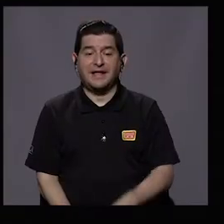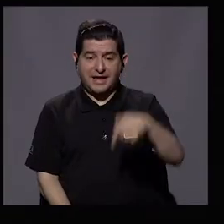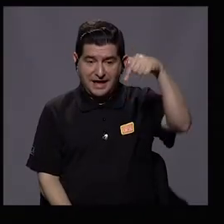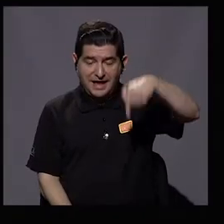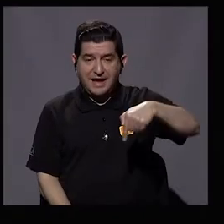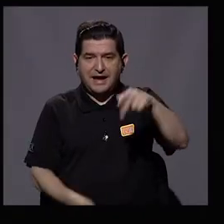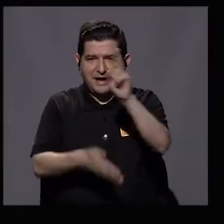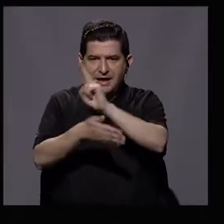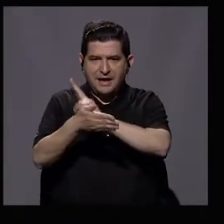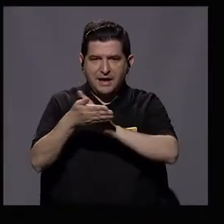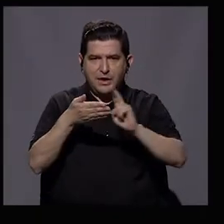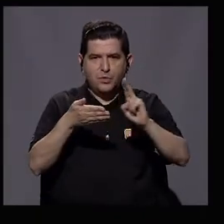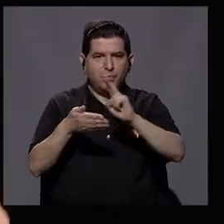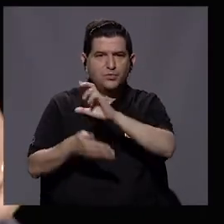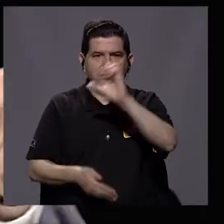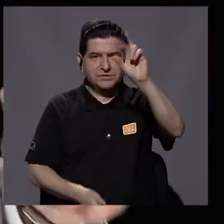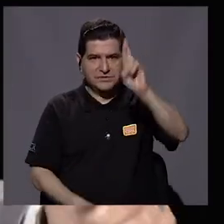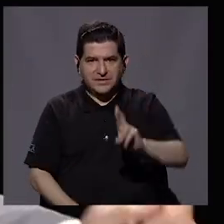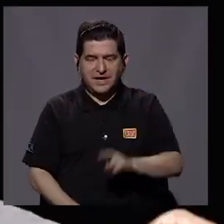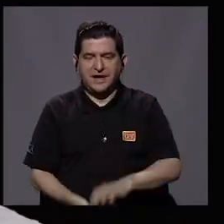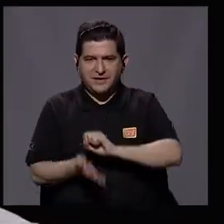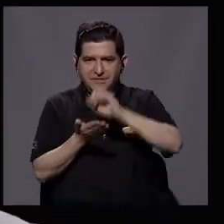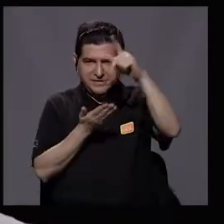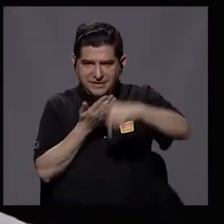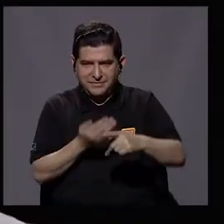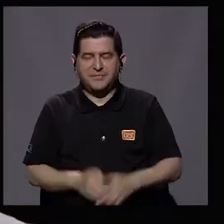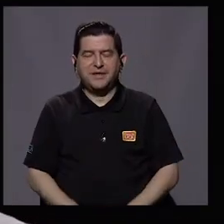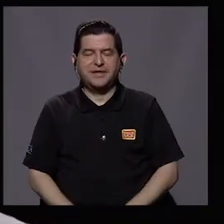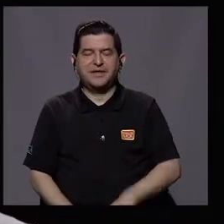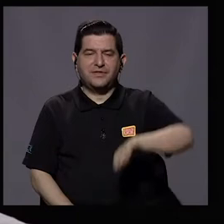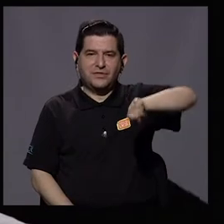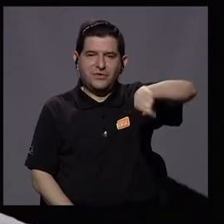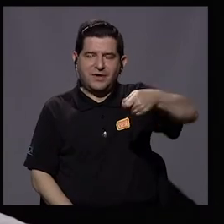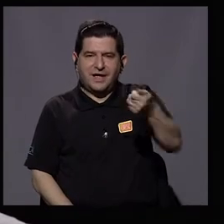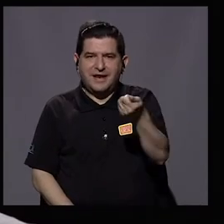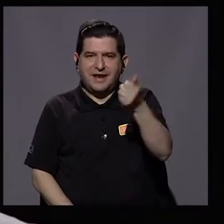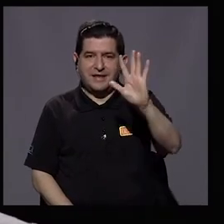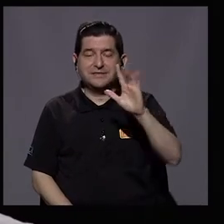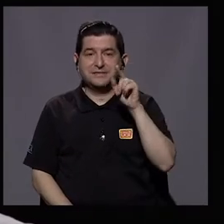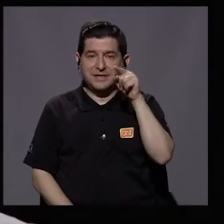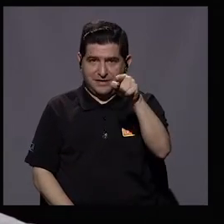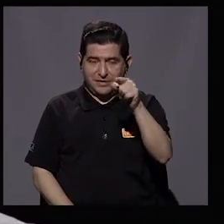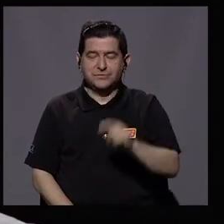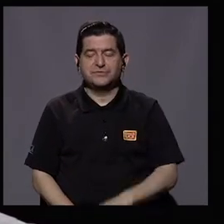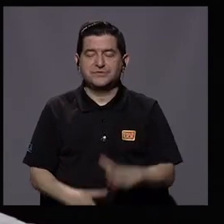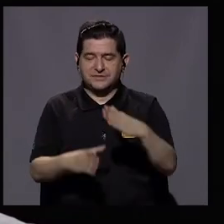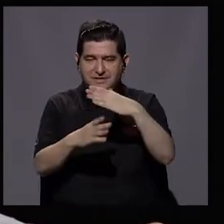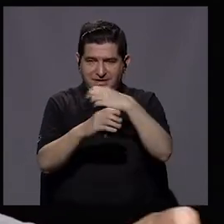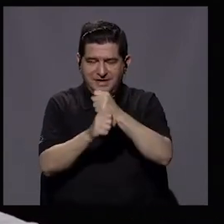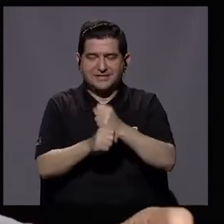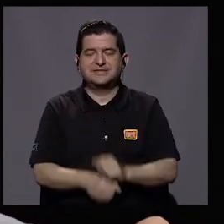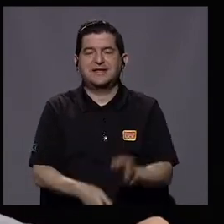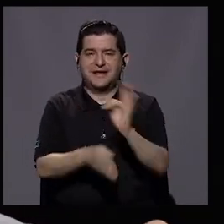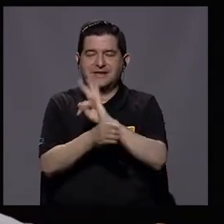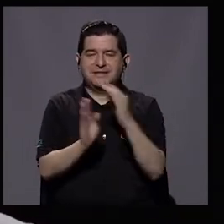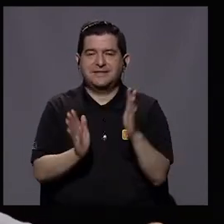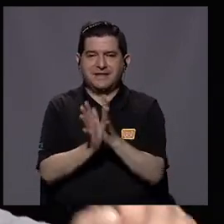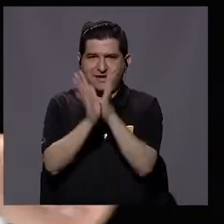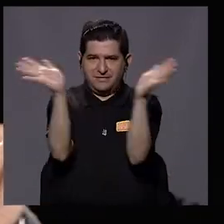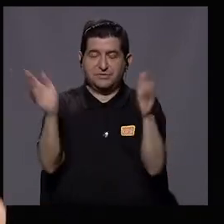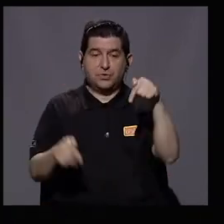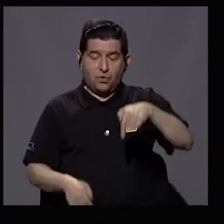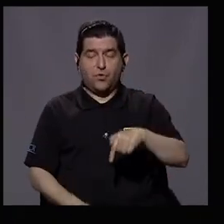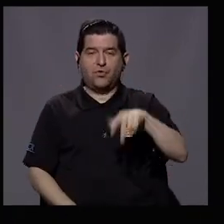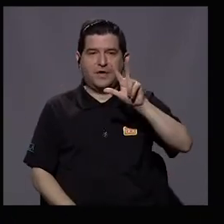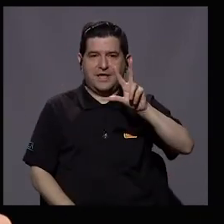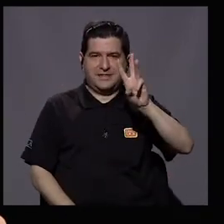Desde el campus de Rodrigo Facio, acá en los estudios del Canal 15, Universidad de Costa Rica, hacemos para ustedes televisión pública y 360. Hoy tiene